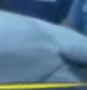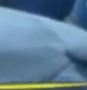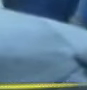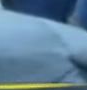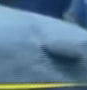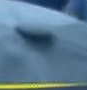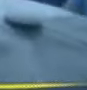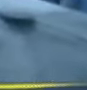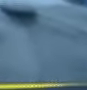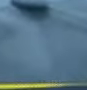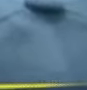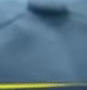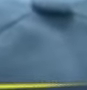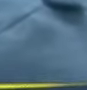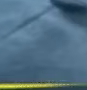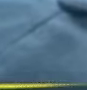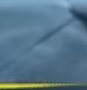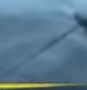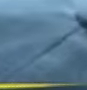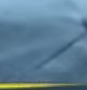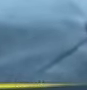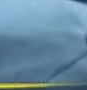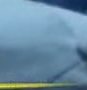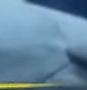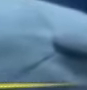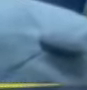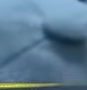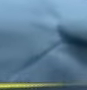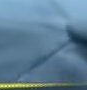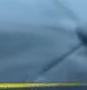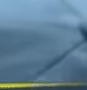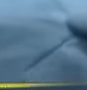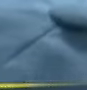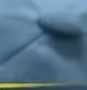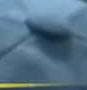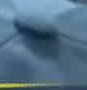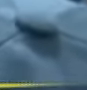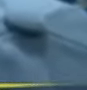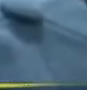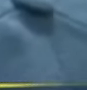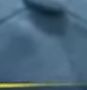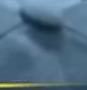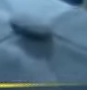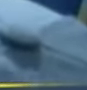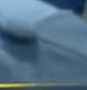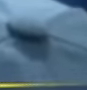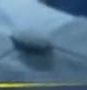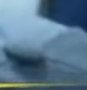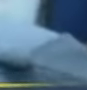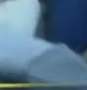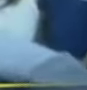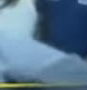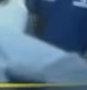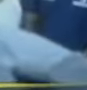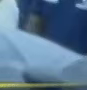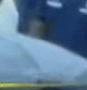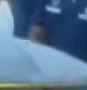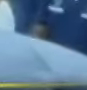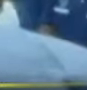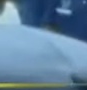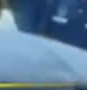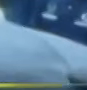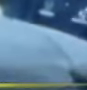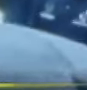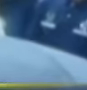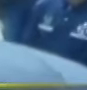de Venezuela y el presidente maduro lo resolvió convocando a un gran diálogo que fue la Constituyente la asamblea Constituyente es una forma de